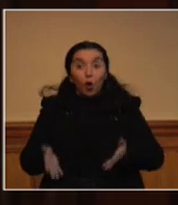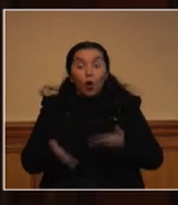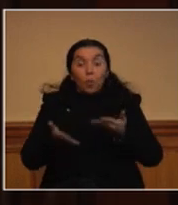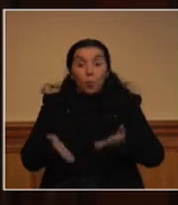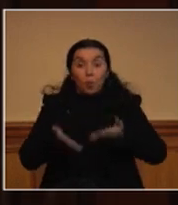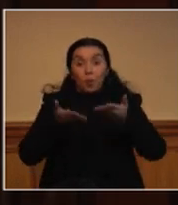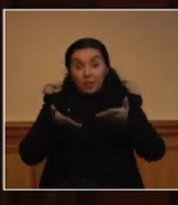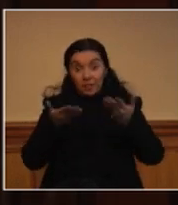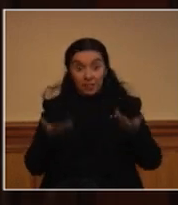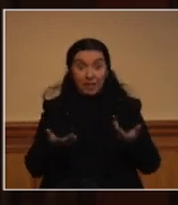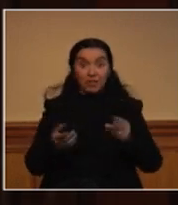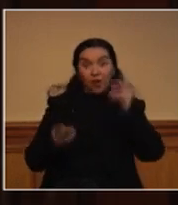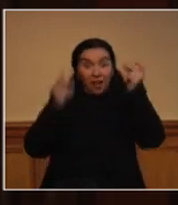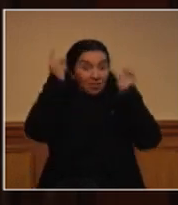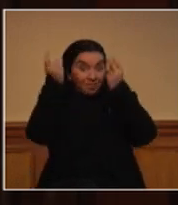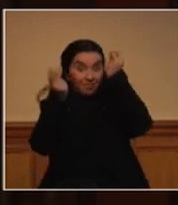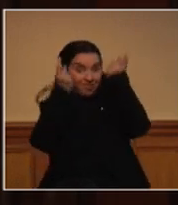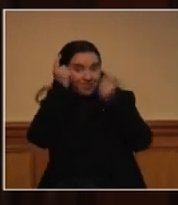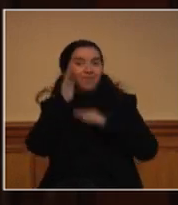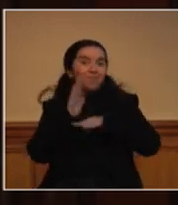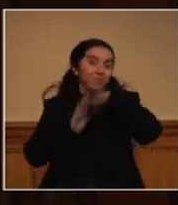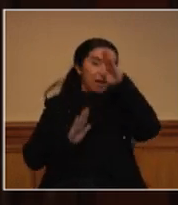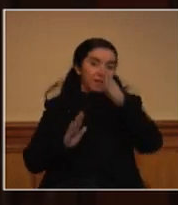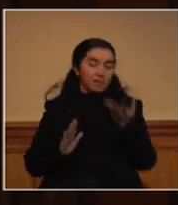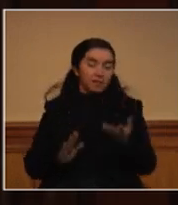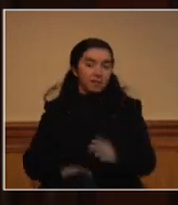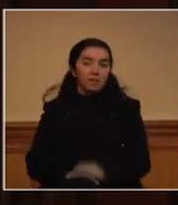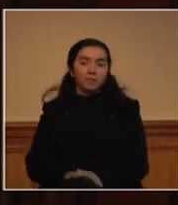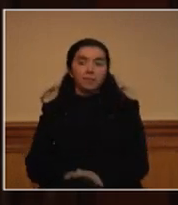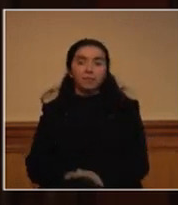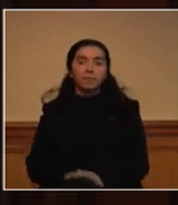autonomía personal, la creatividad.